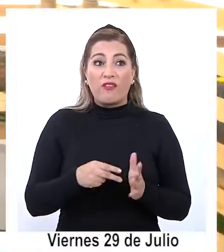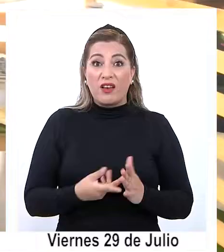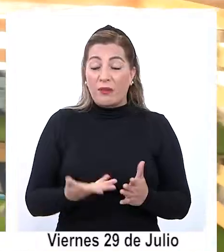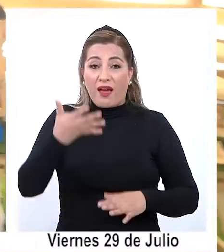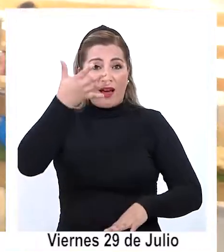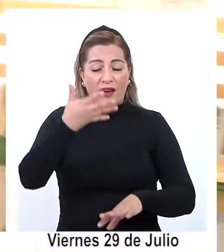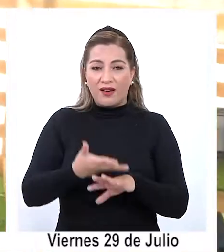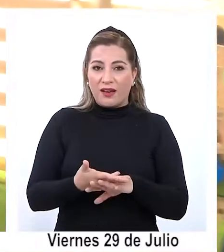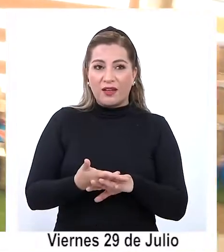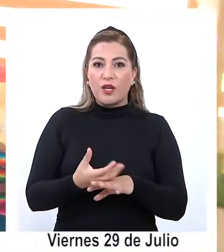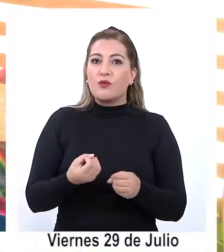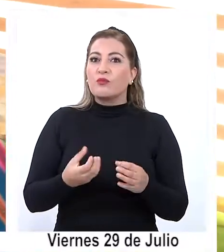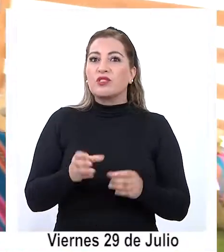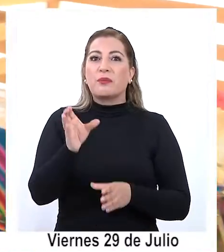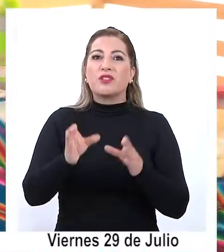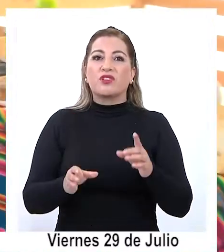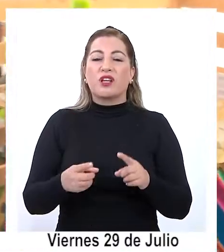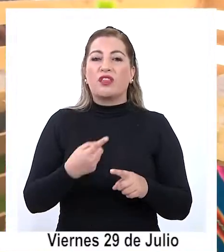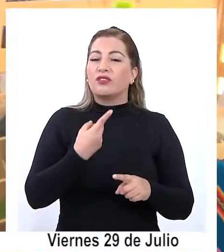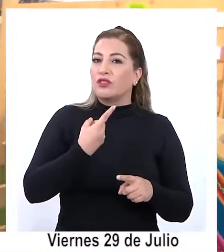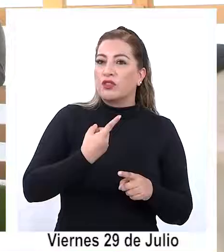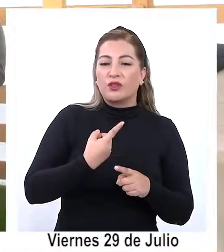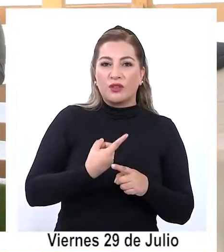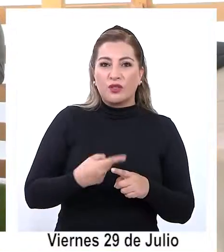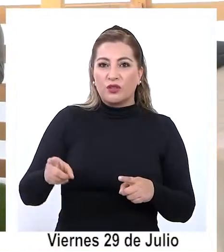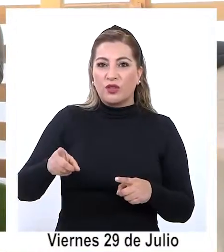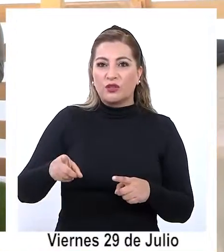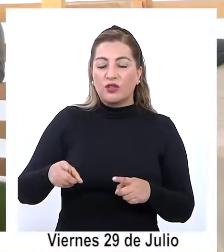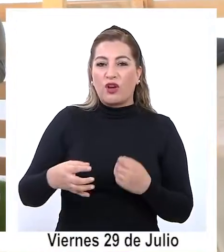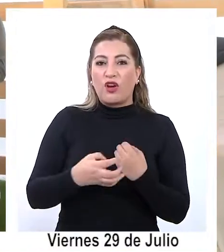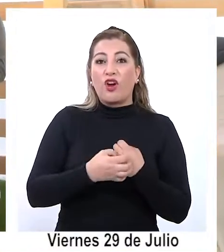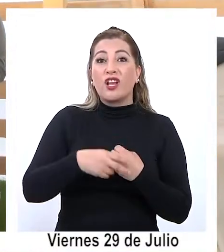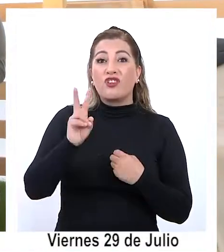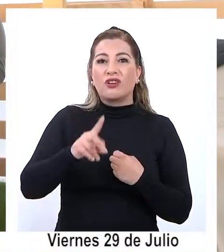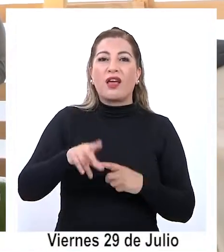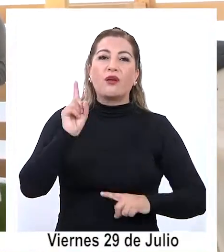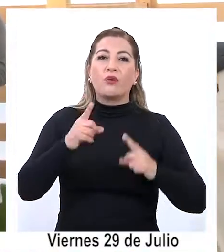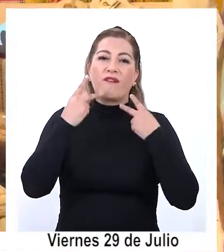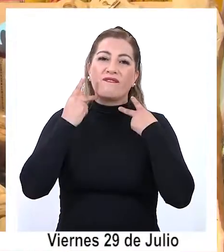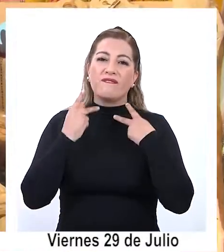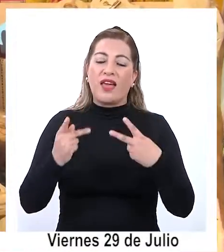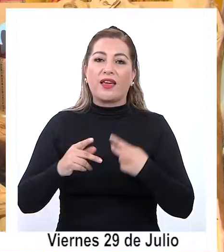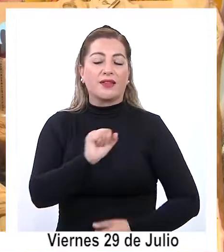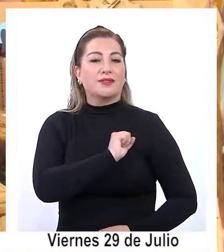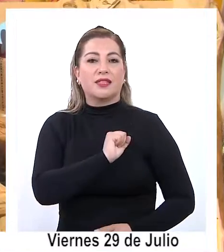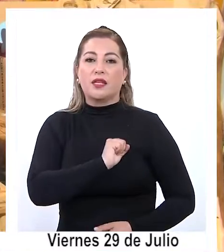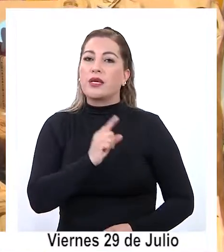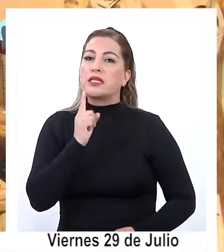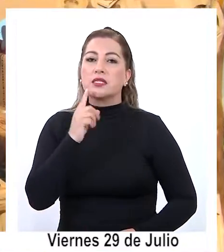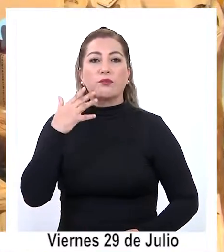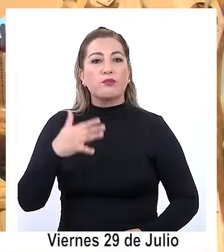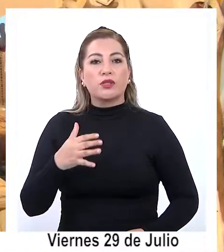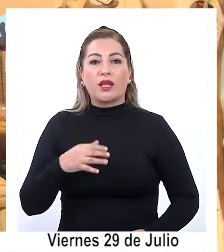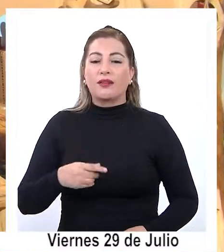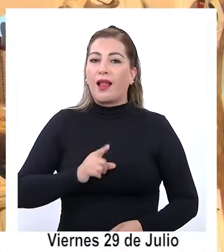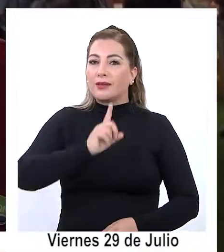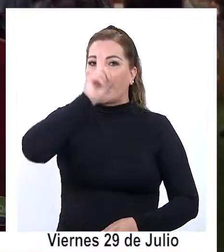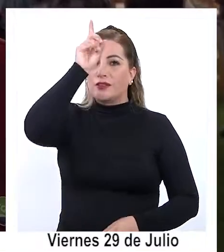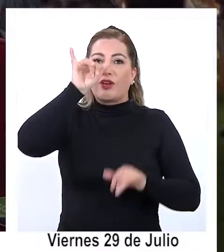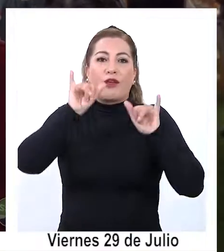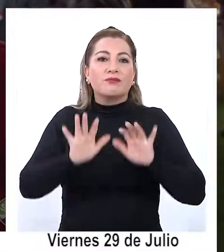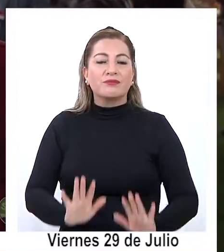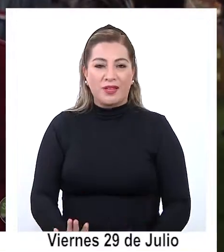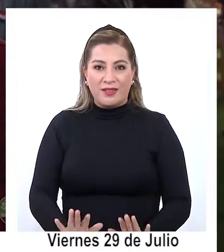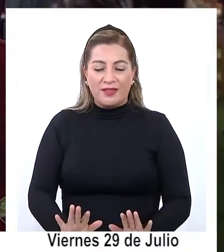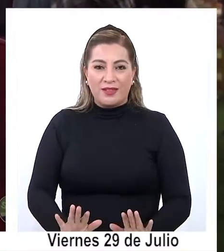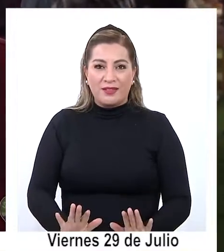que hay mucha población que está migrando desde las comunas del norte hacia Santiago, pero es importante cultivar y mantener las tradiciones y